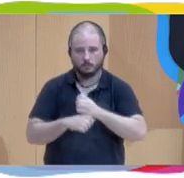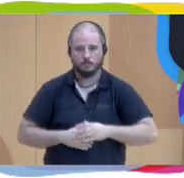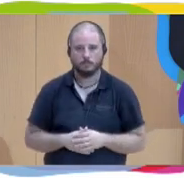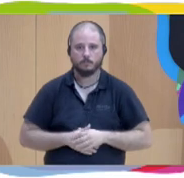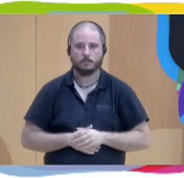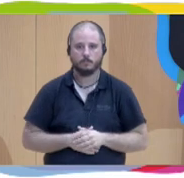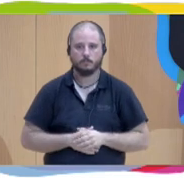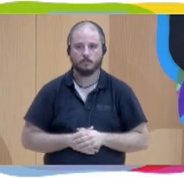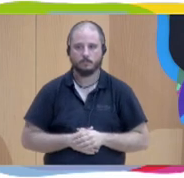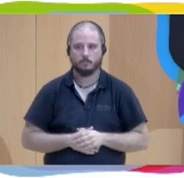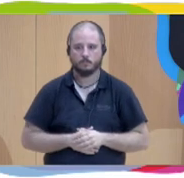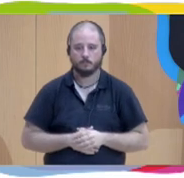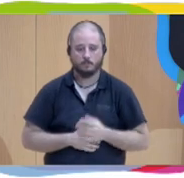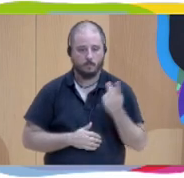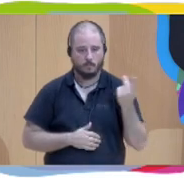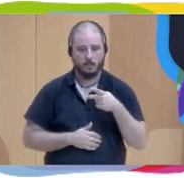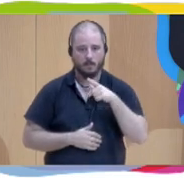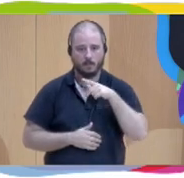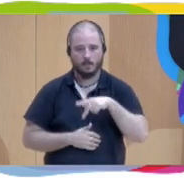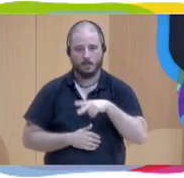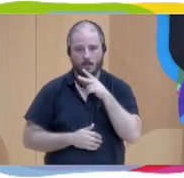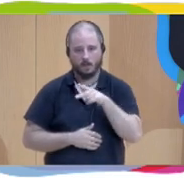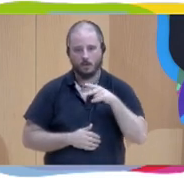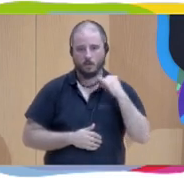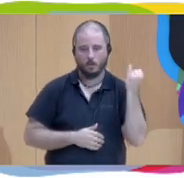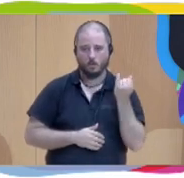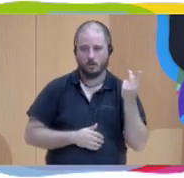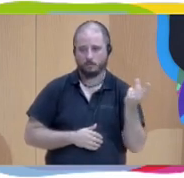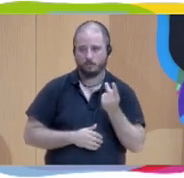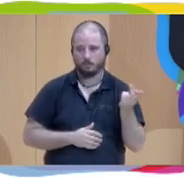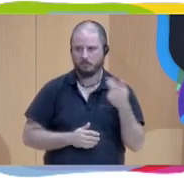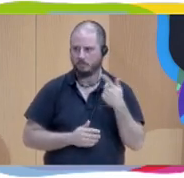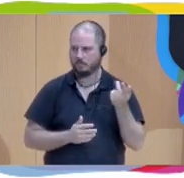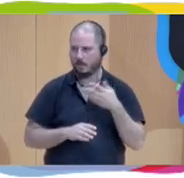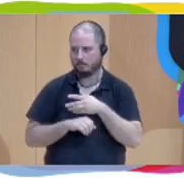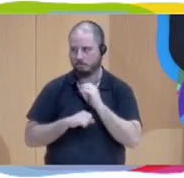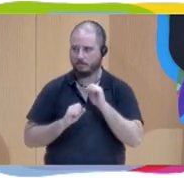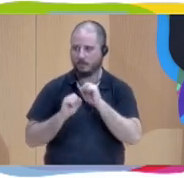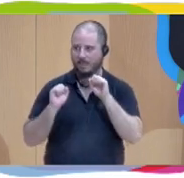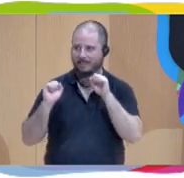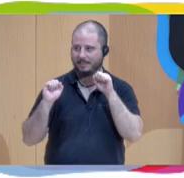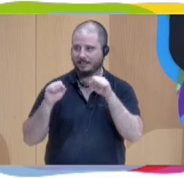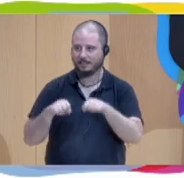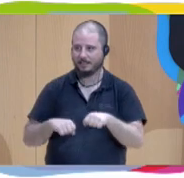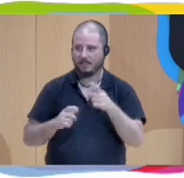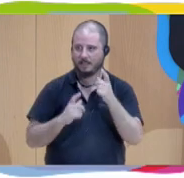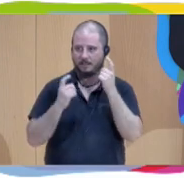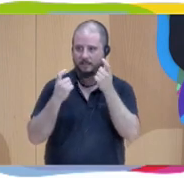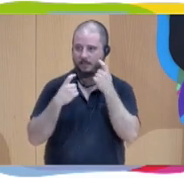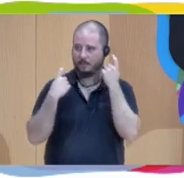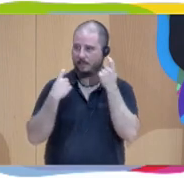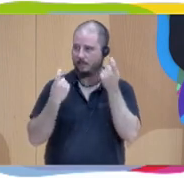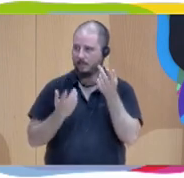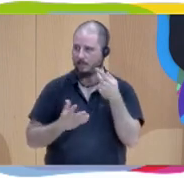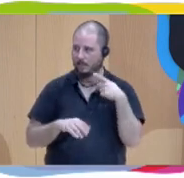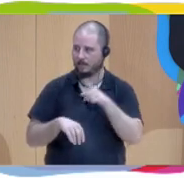Hei Kijuka, vamos un poquito tarde, vamos a intentar ya en esta mesa ajustarnos a los